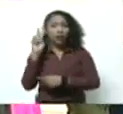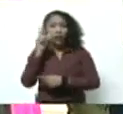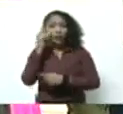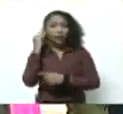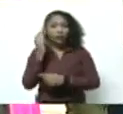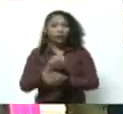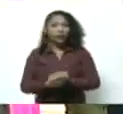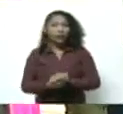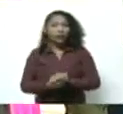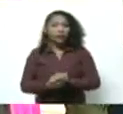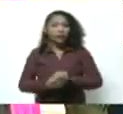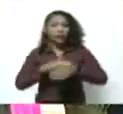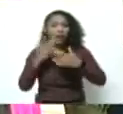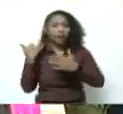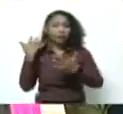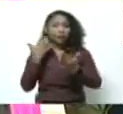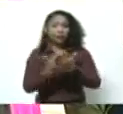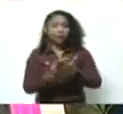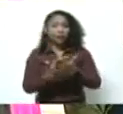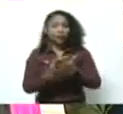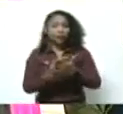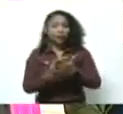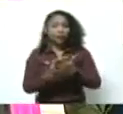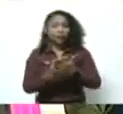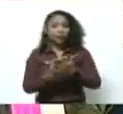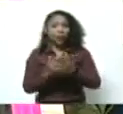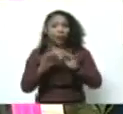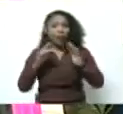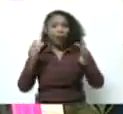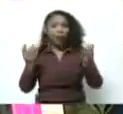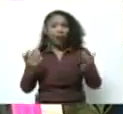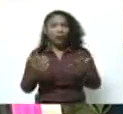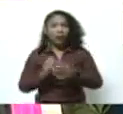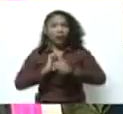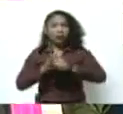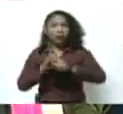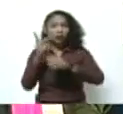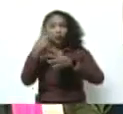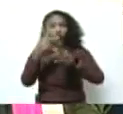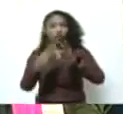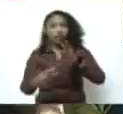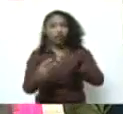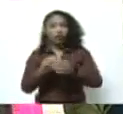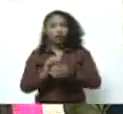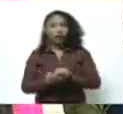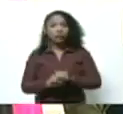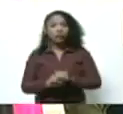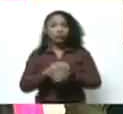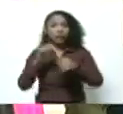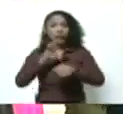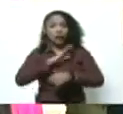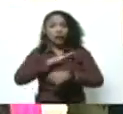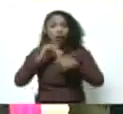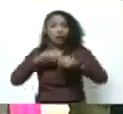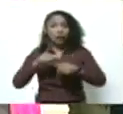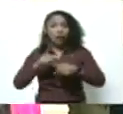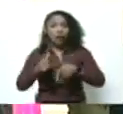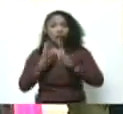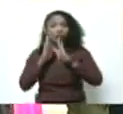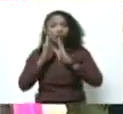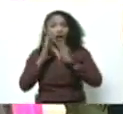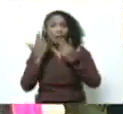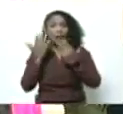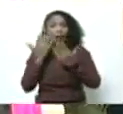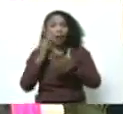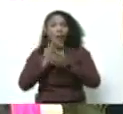venezolanas que durante esta dura pandemia del COVID-19 y sus variantes han tenido en estas instalaciones la mano